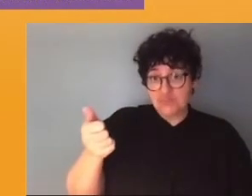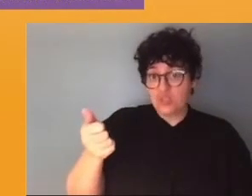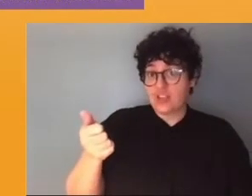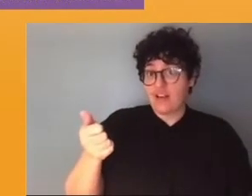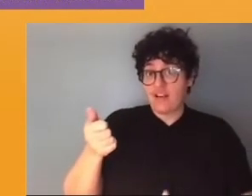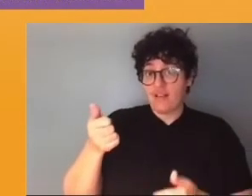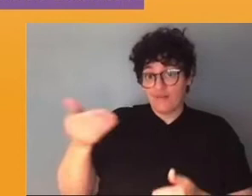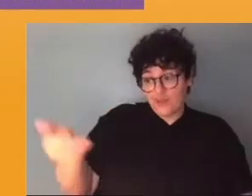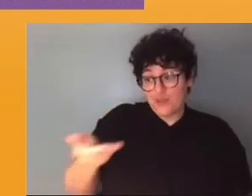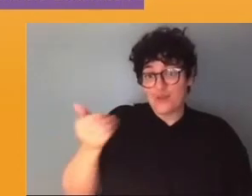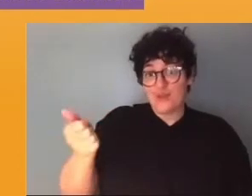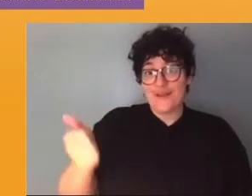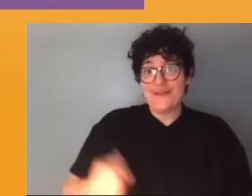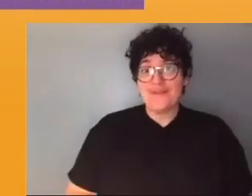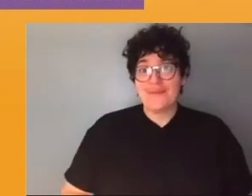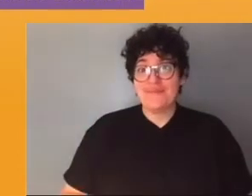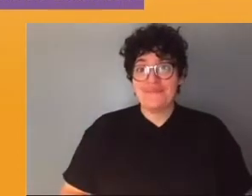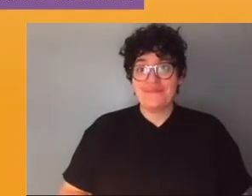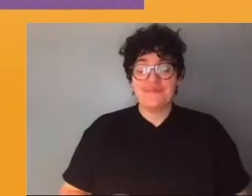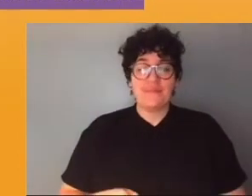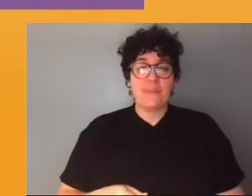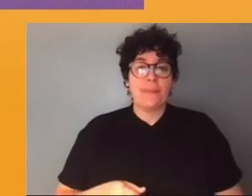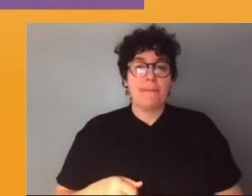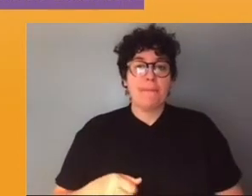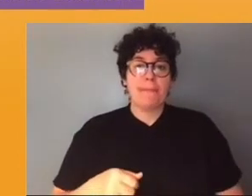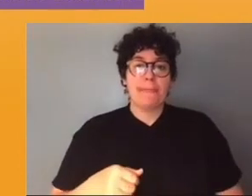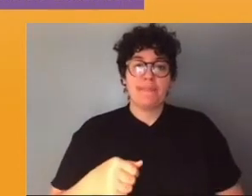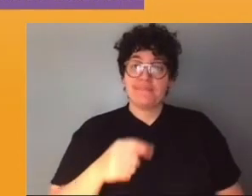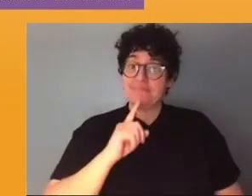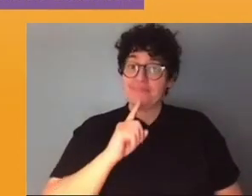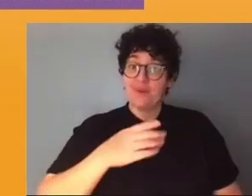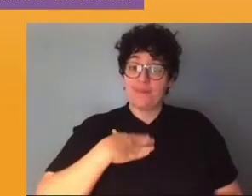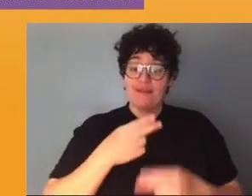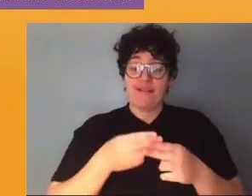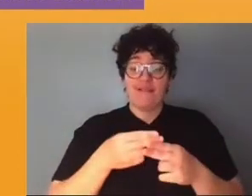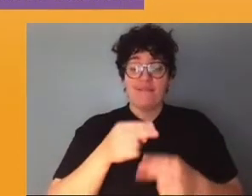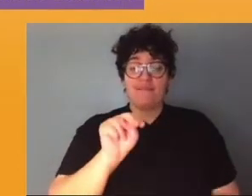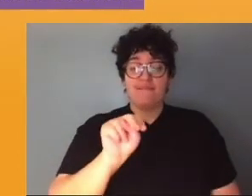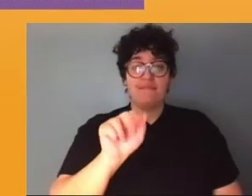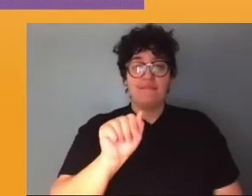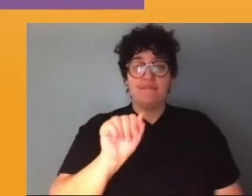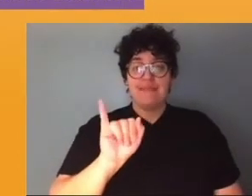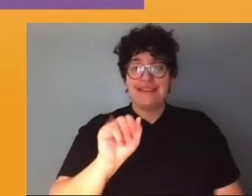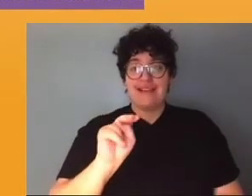presentarse. Claro, mi nombre es Neina.